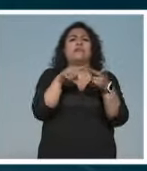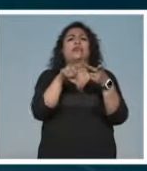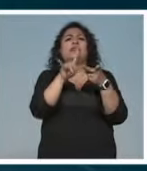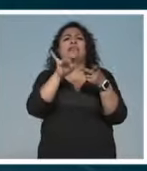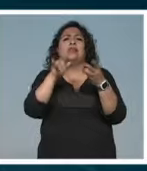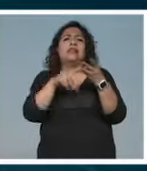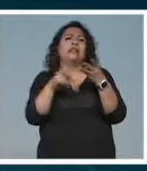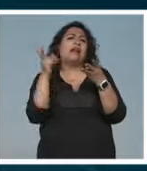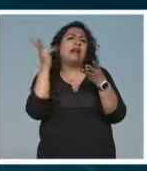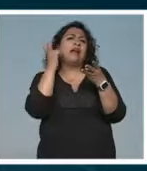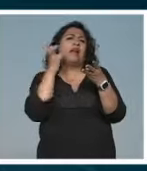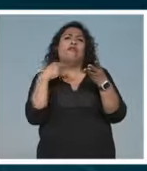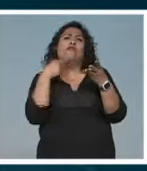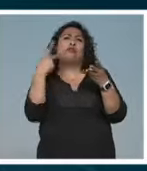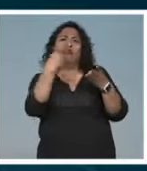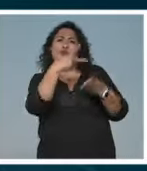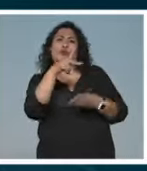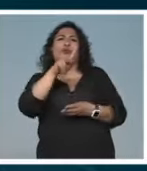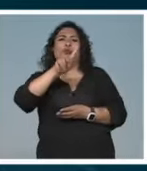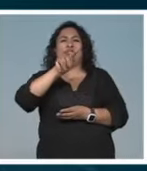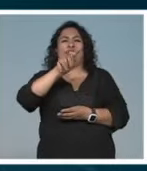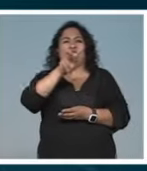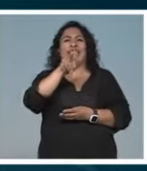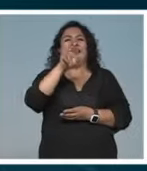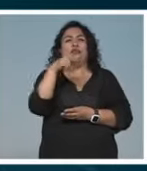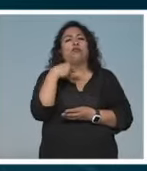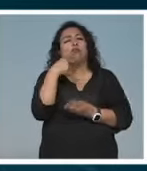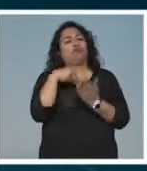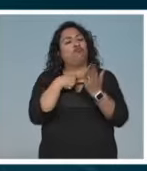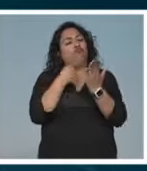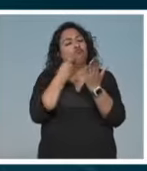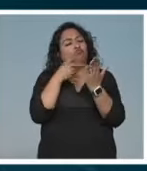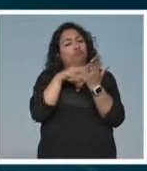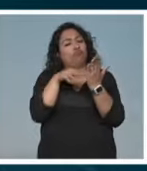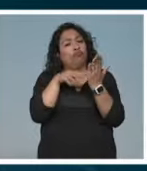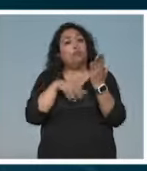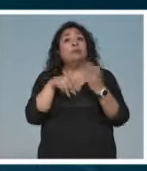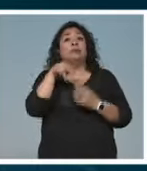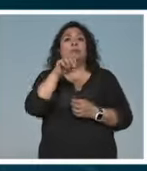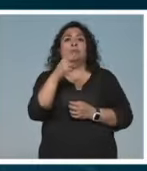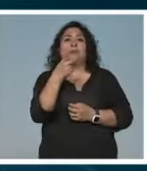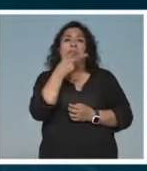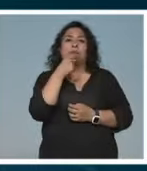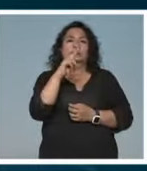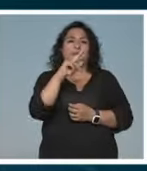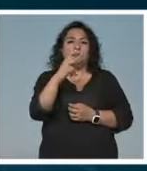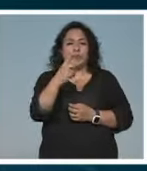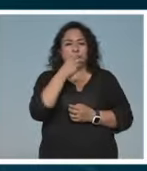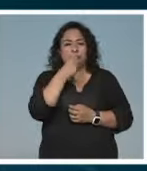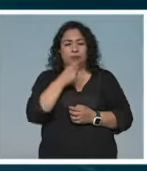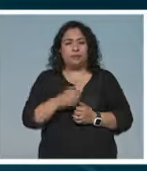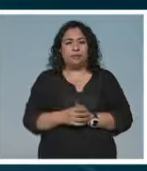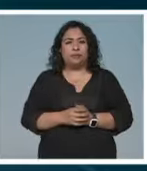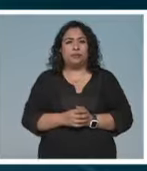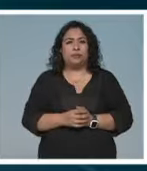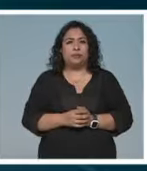de audiolibro con la voz del propio José María de Tavira. Para Noticias 22, Rodrigo Peredo.